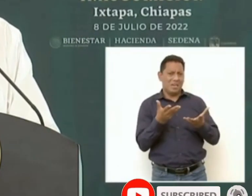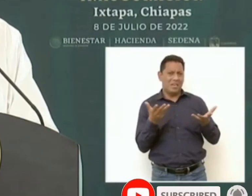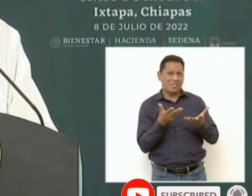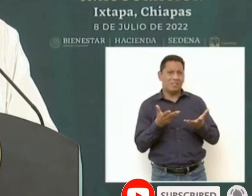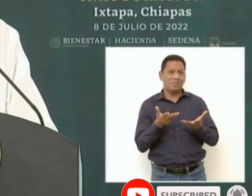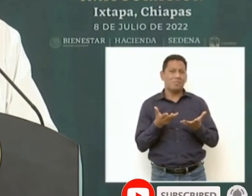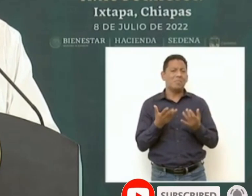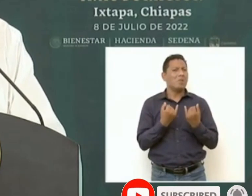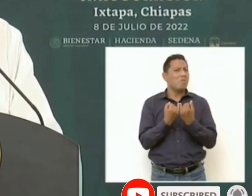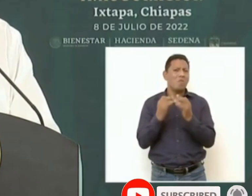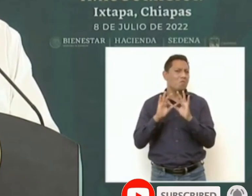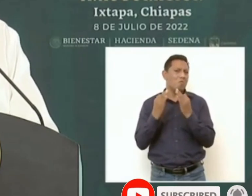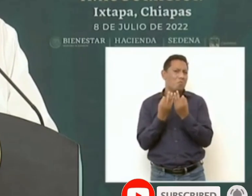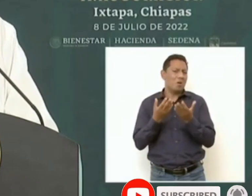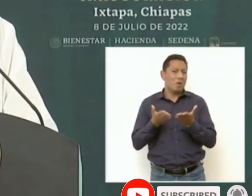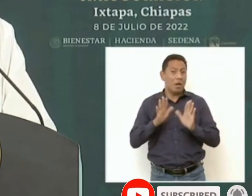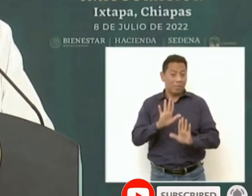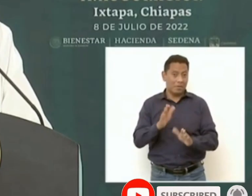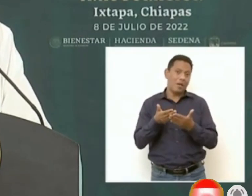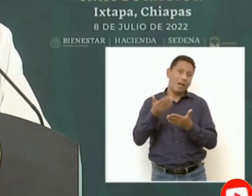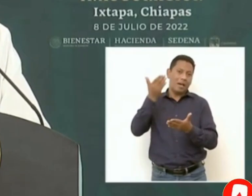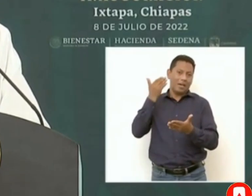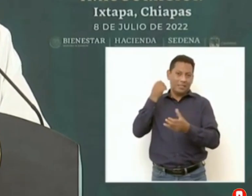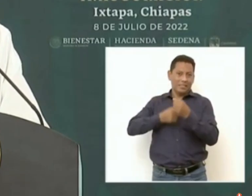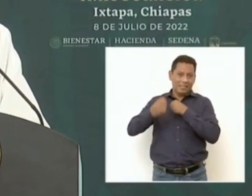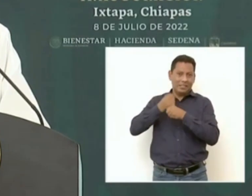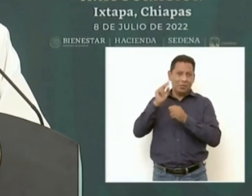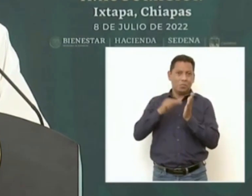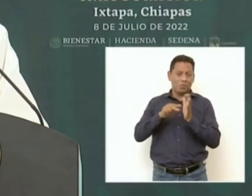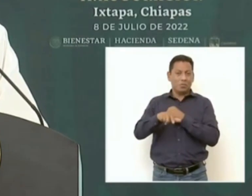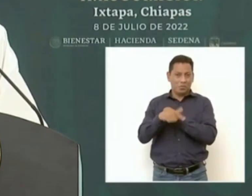como ahora, pero en aquel tiempo